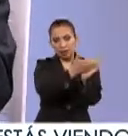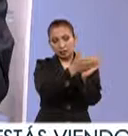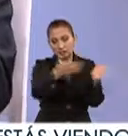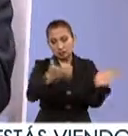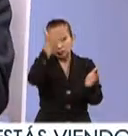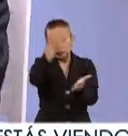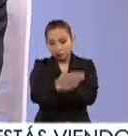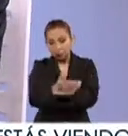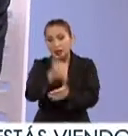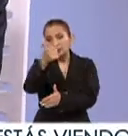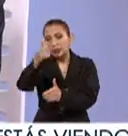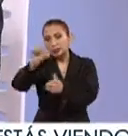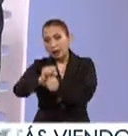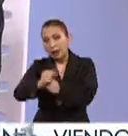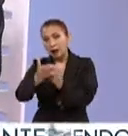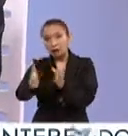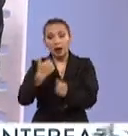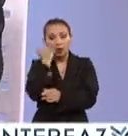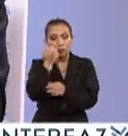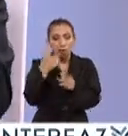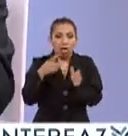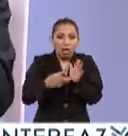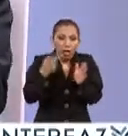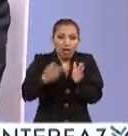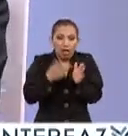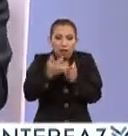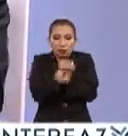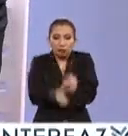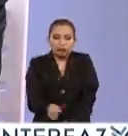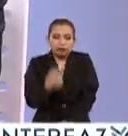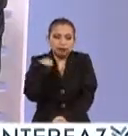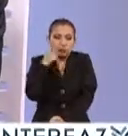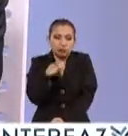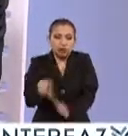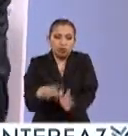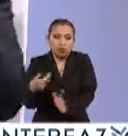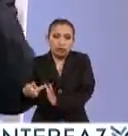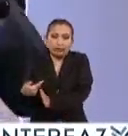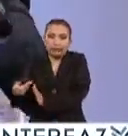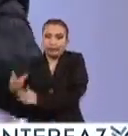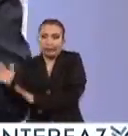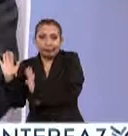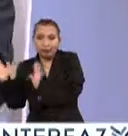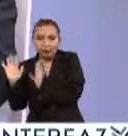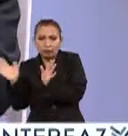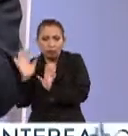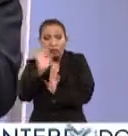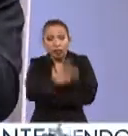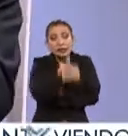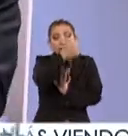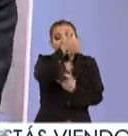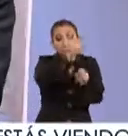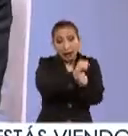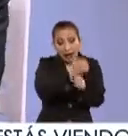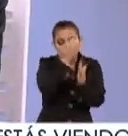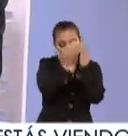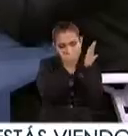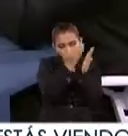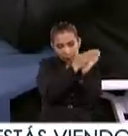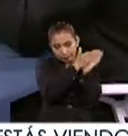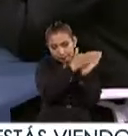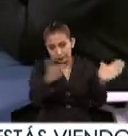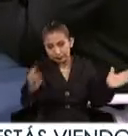no tener ahí al alumno, digamos, aburrido o que tenga que suspender sus actividades. Tenemos 6 semanas